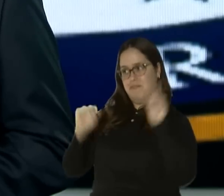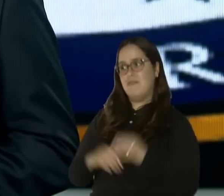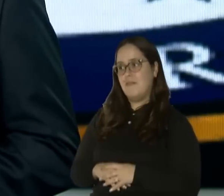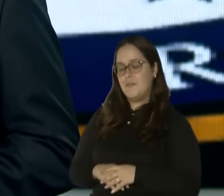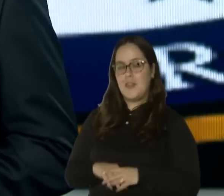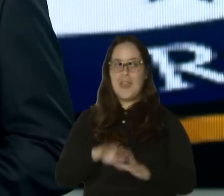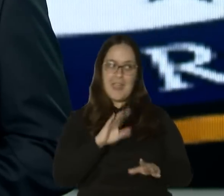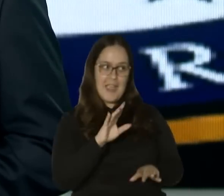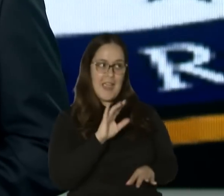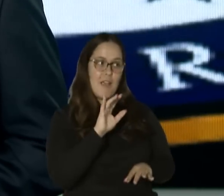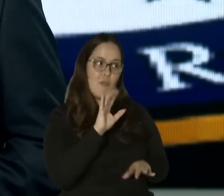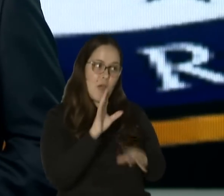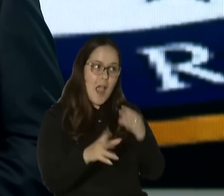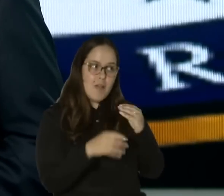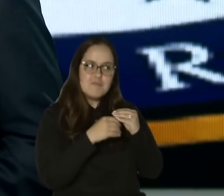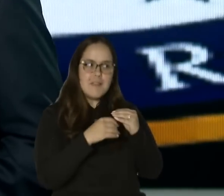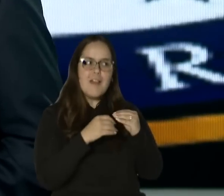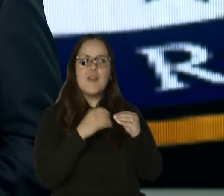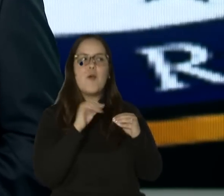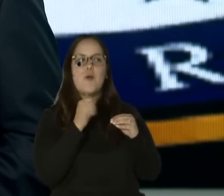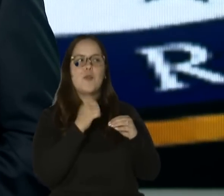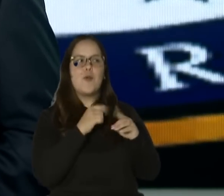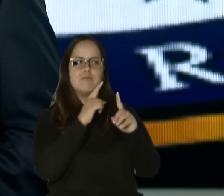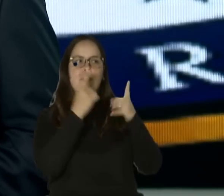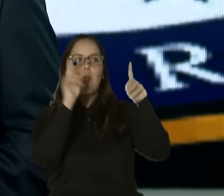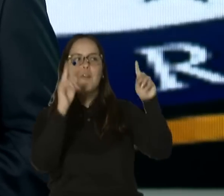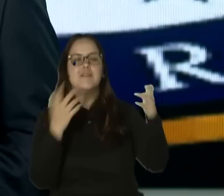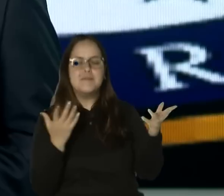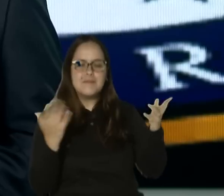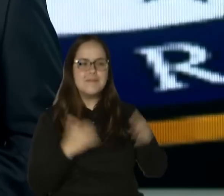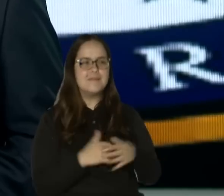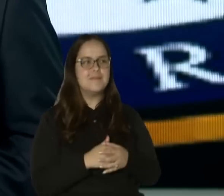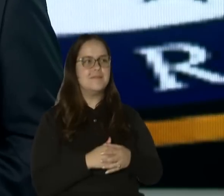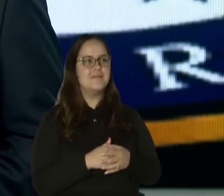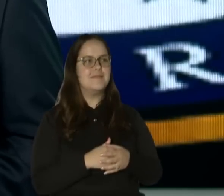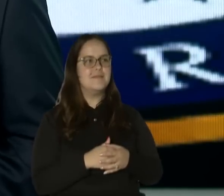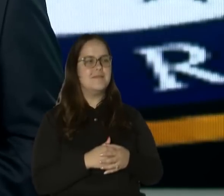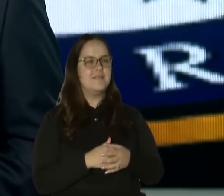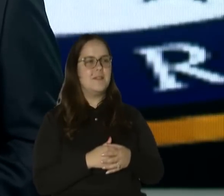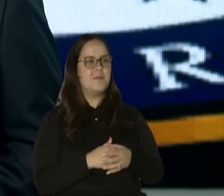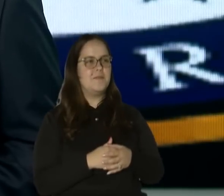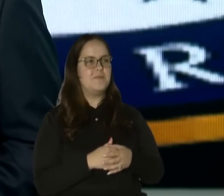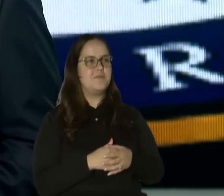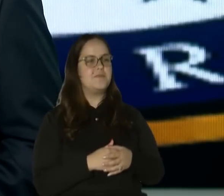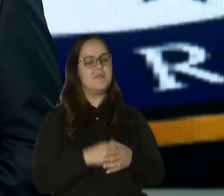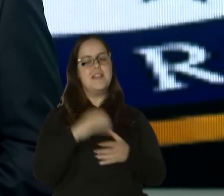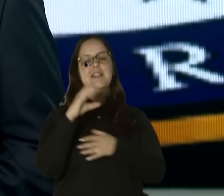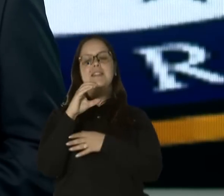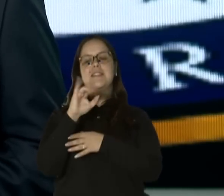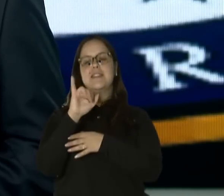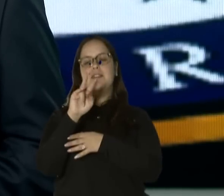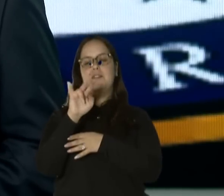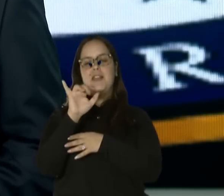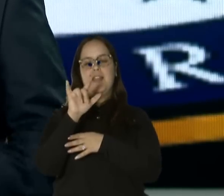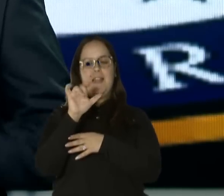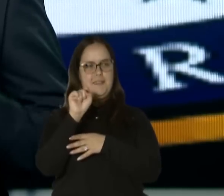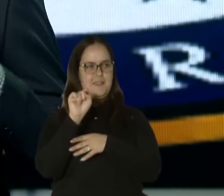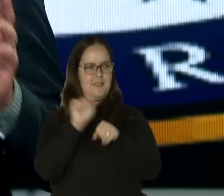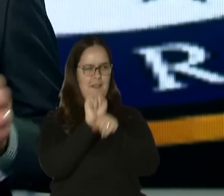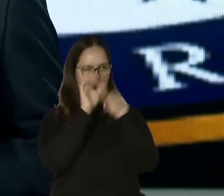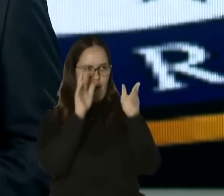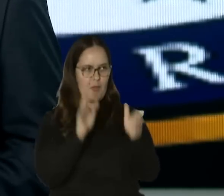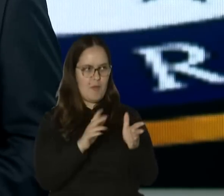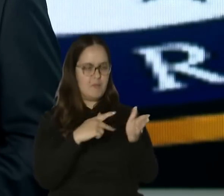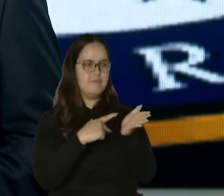adicional que a mí personalmente me tocó, fue el pago de los civiles. El pago de los empleados civiles que por